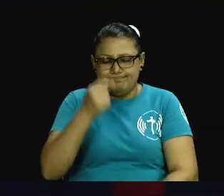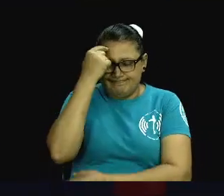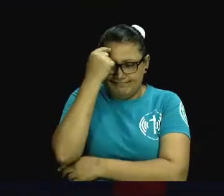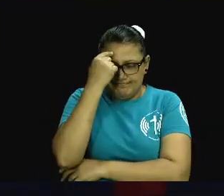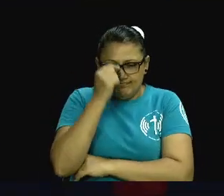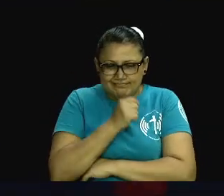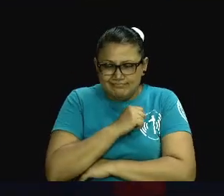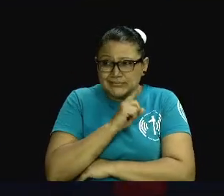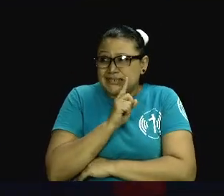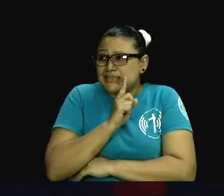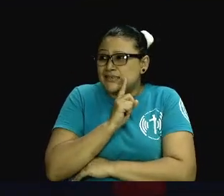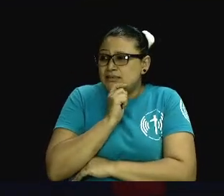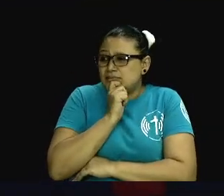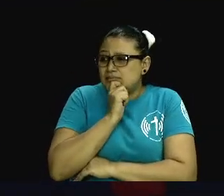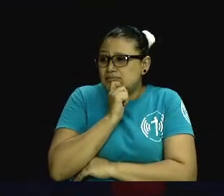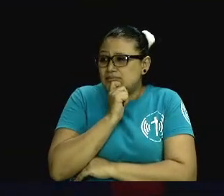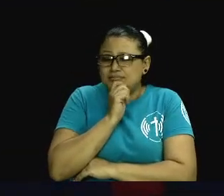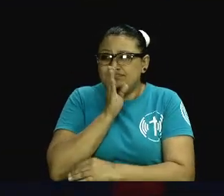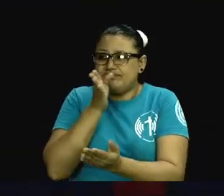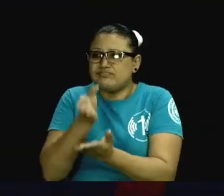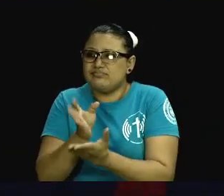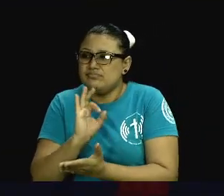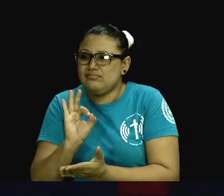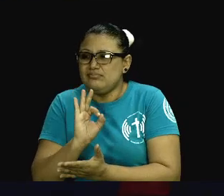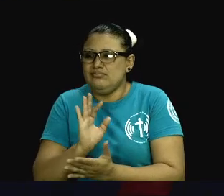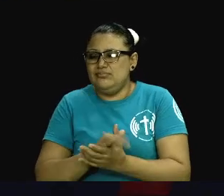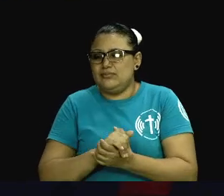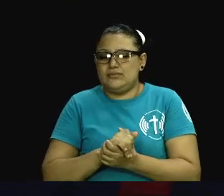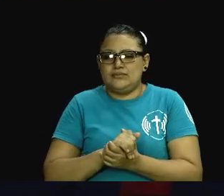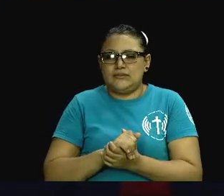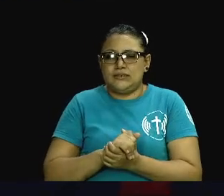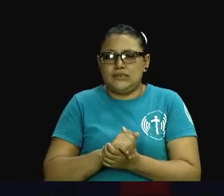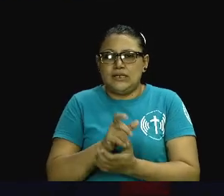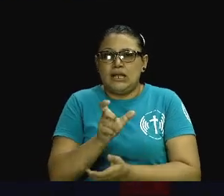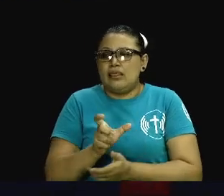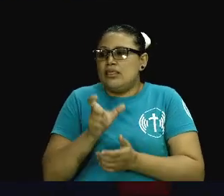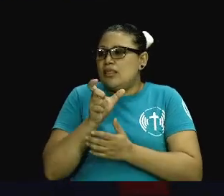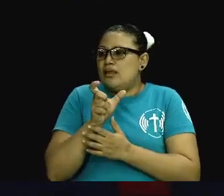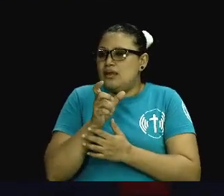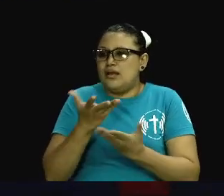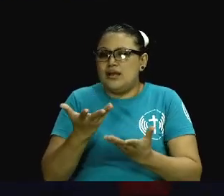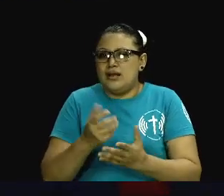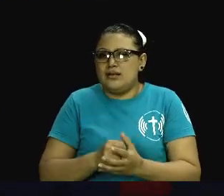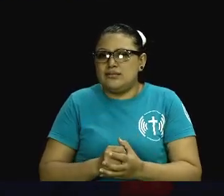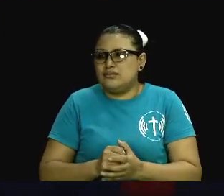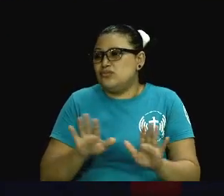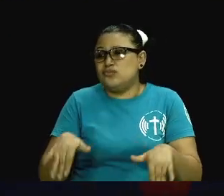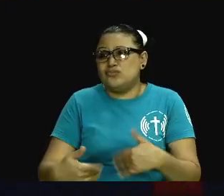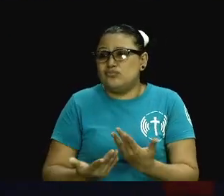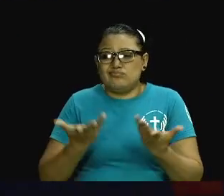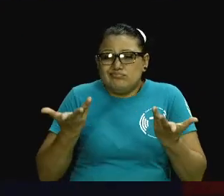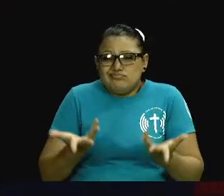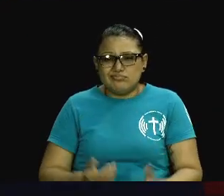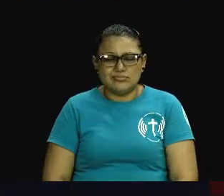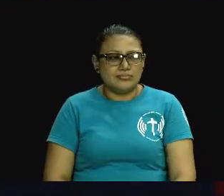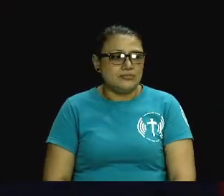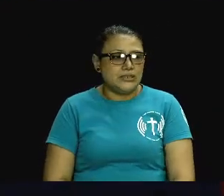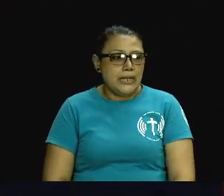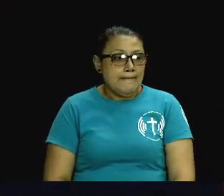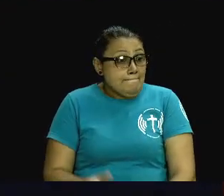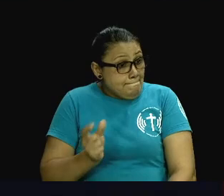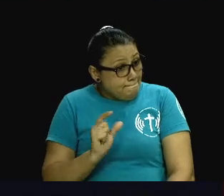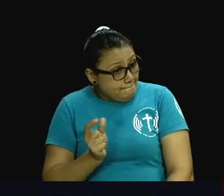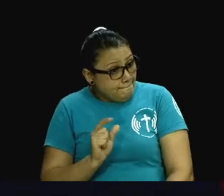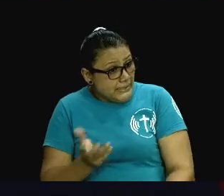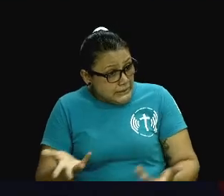no mejor voy a ir mira no fuiste a sacar el dubai hoy día y después llega el día que lo va a ocupar y no lo tienes porque no prestas atención